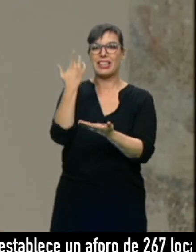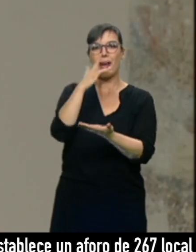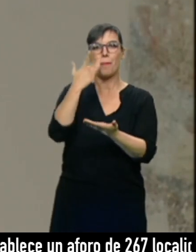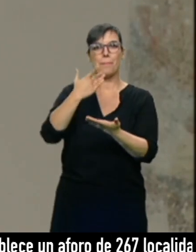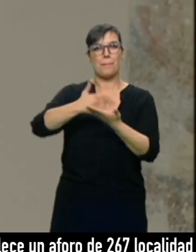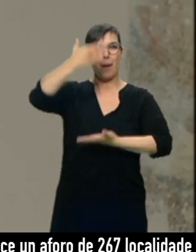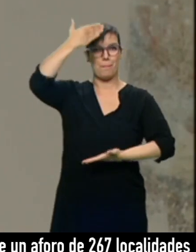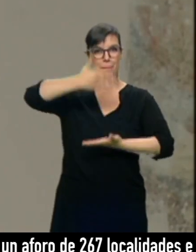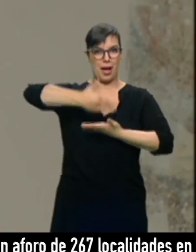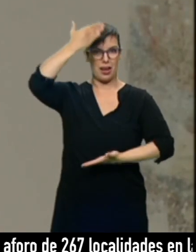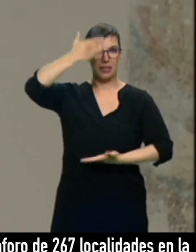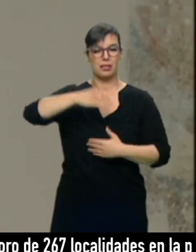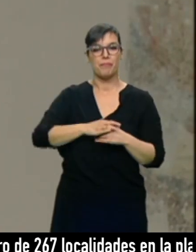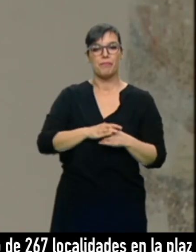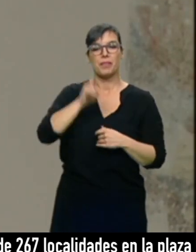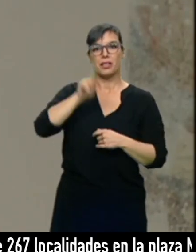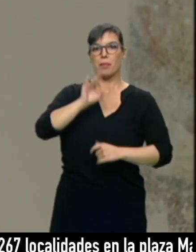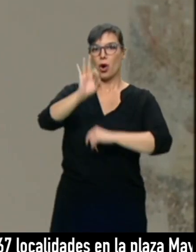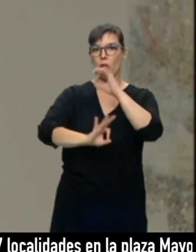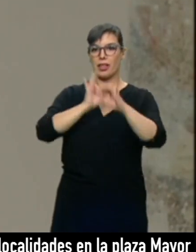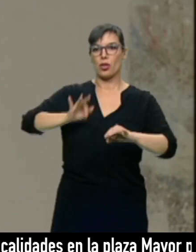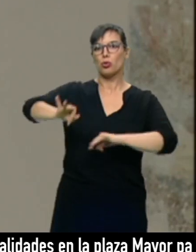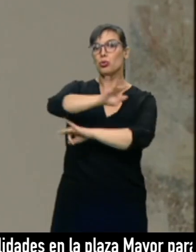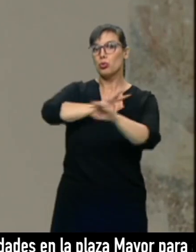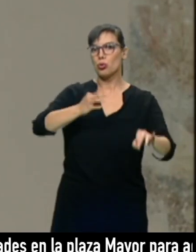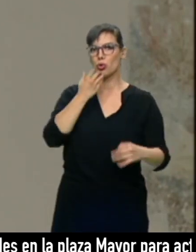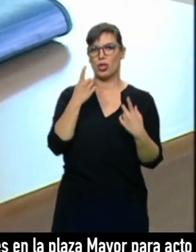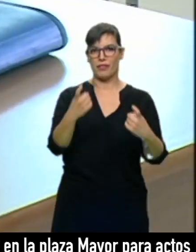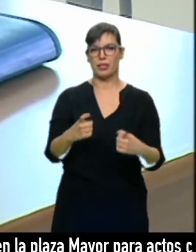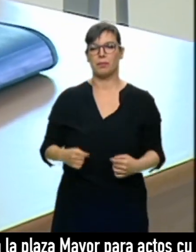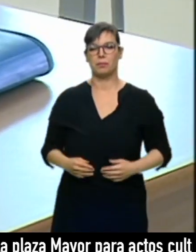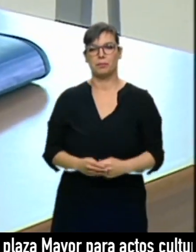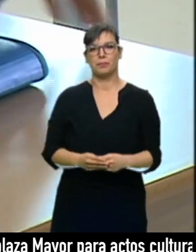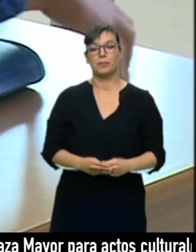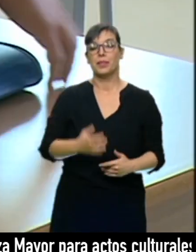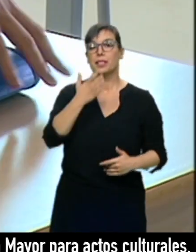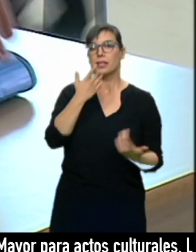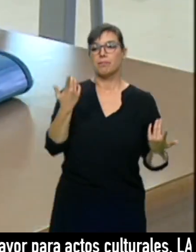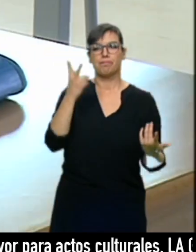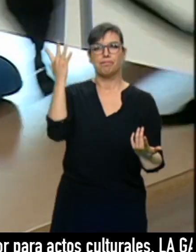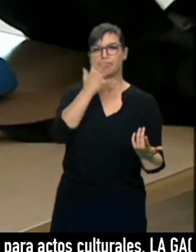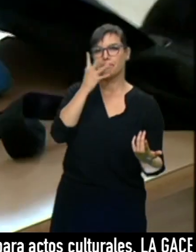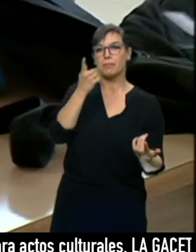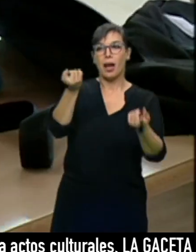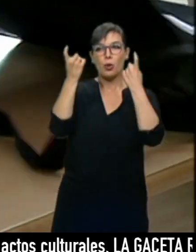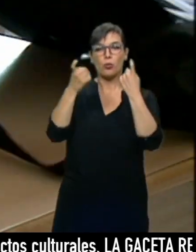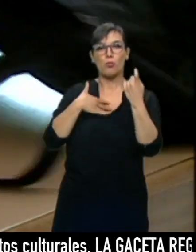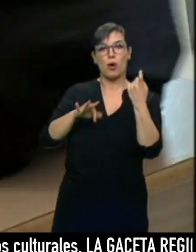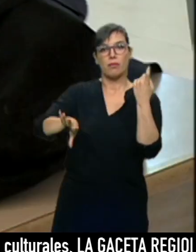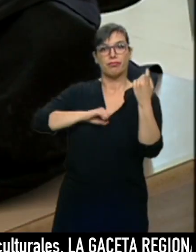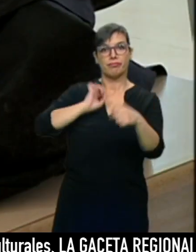de mamparas y la organización de diferentes turnos si fuera necesario. Si se sospecha de un alumno como posible